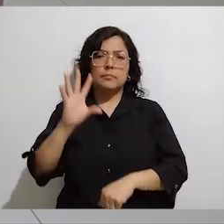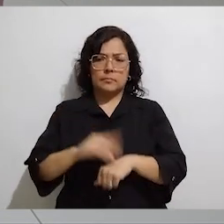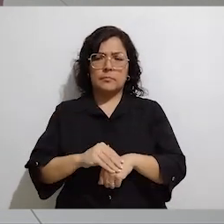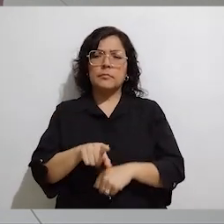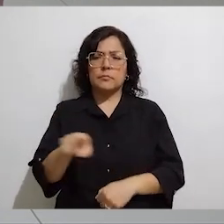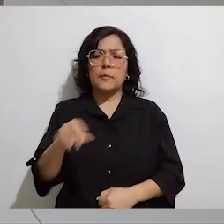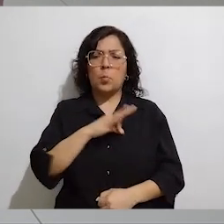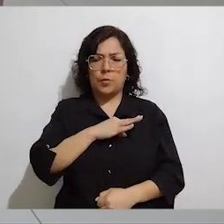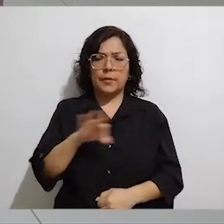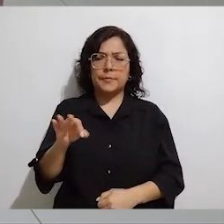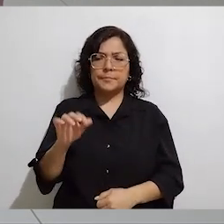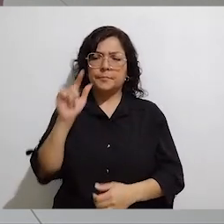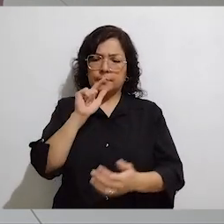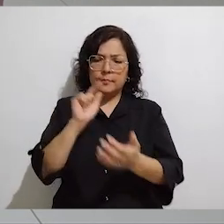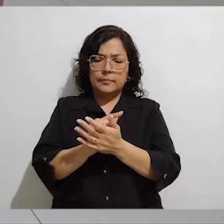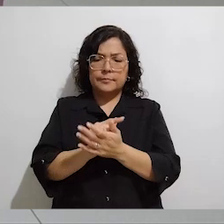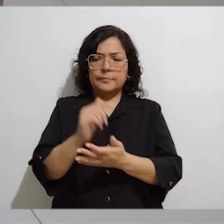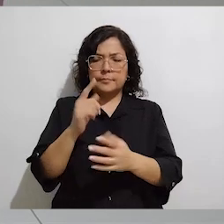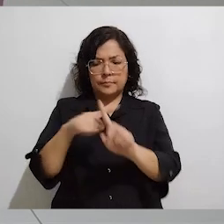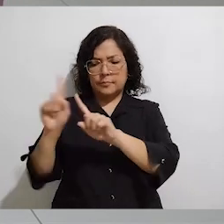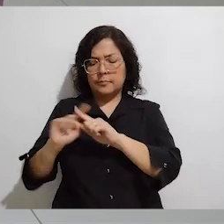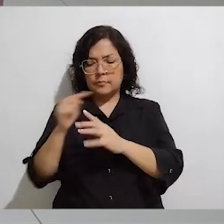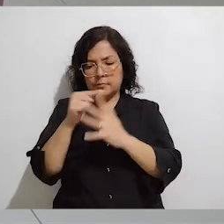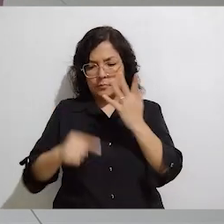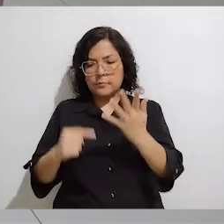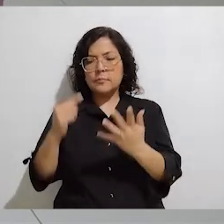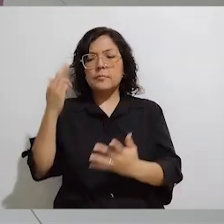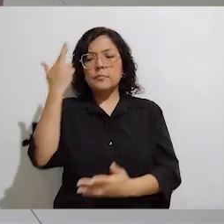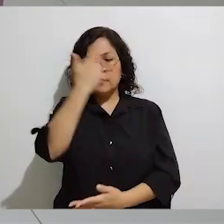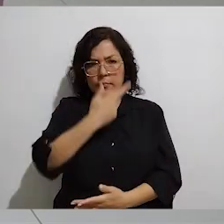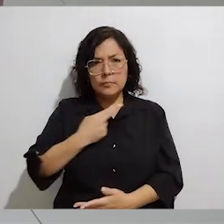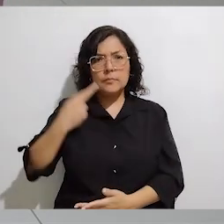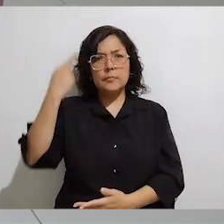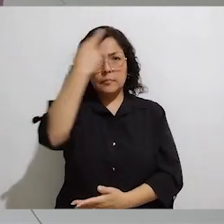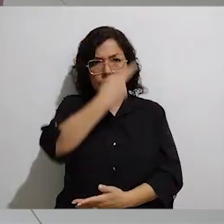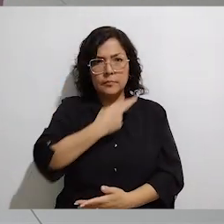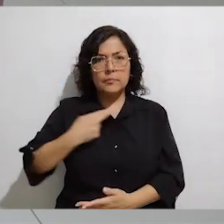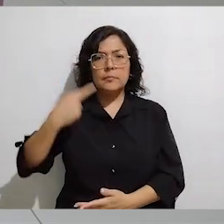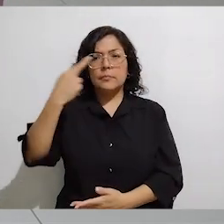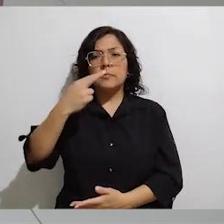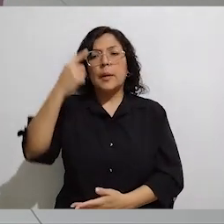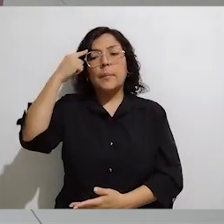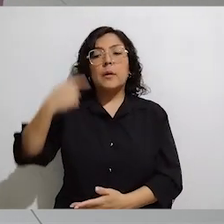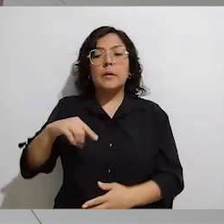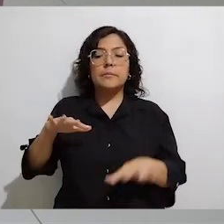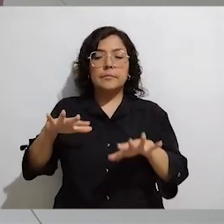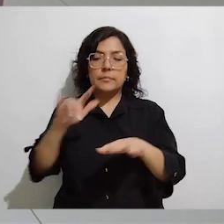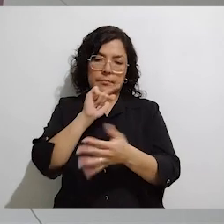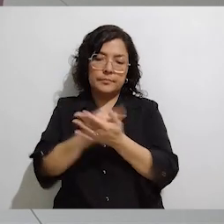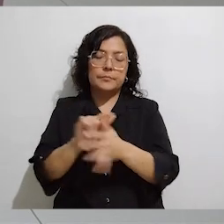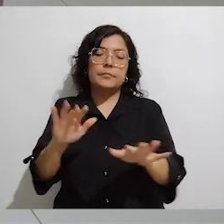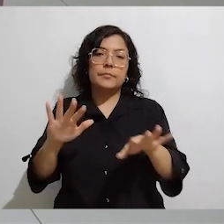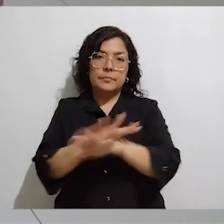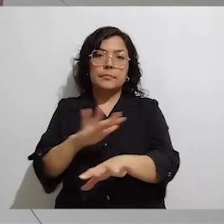ella revisar el marco legal y poder determinar cuál ley o qué artículo pudiera ser modificado. Muchas veces, y esto es